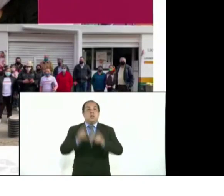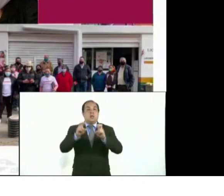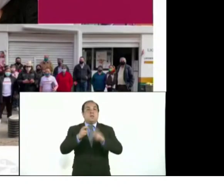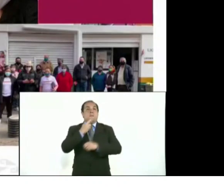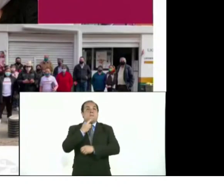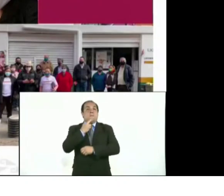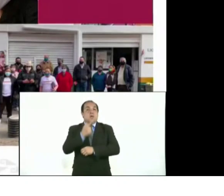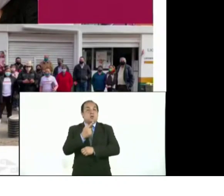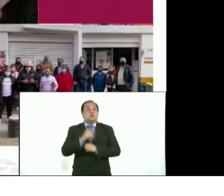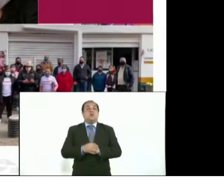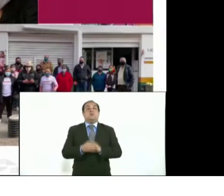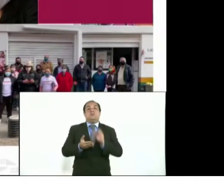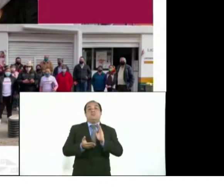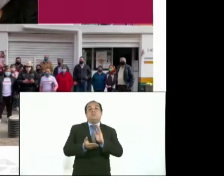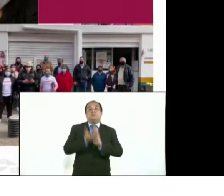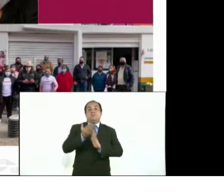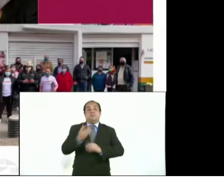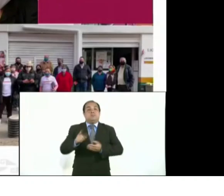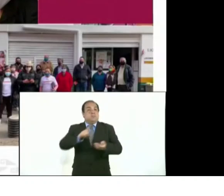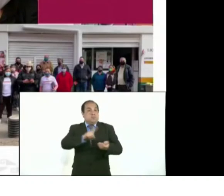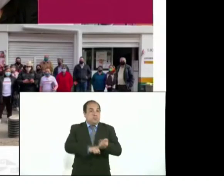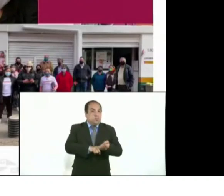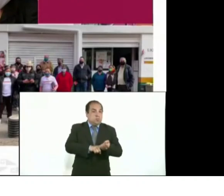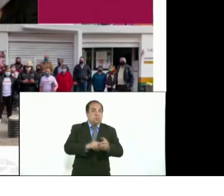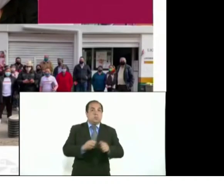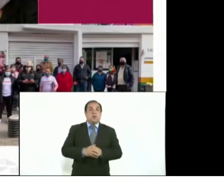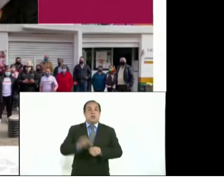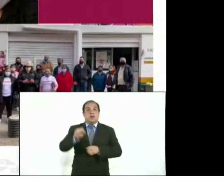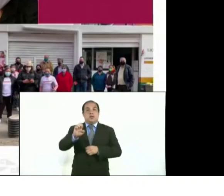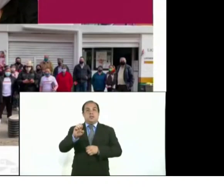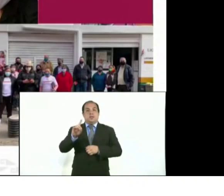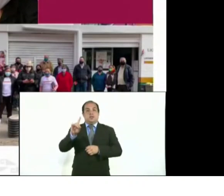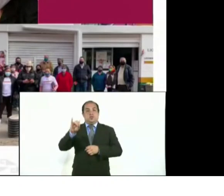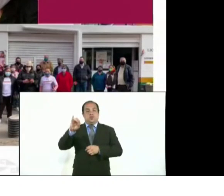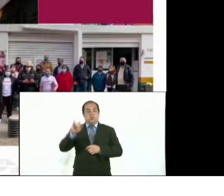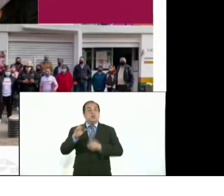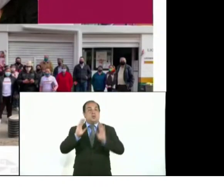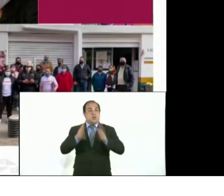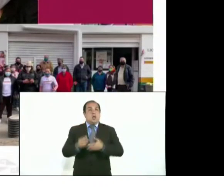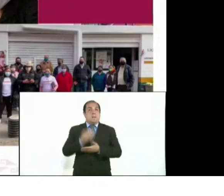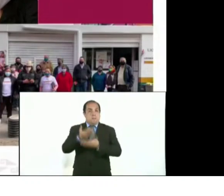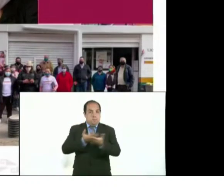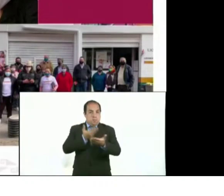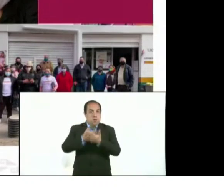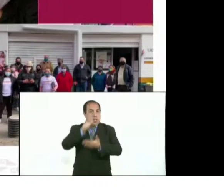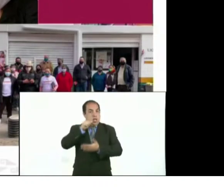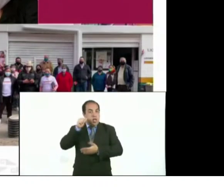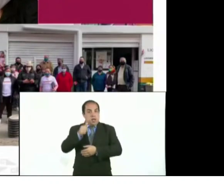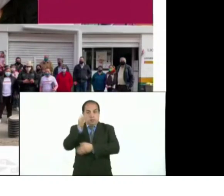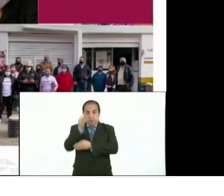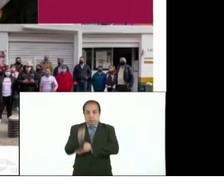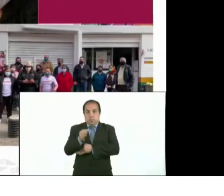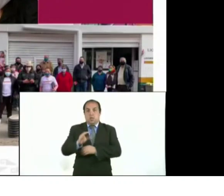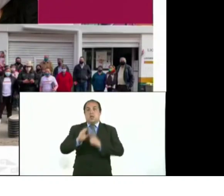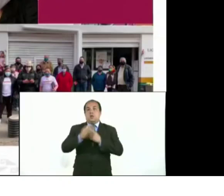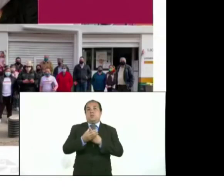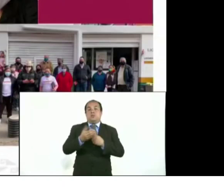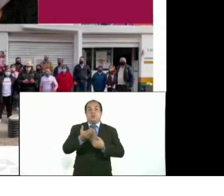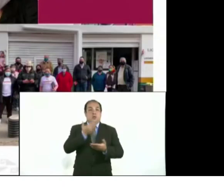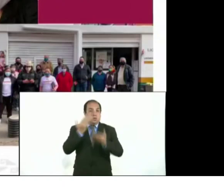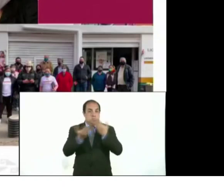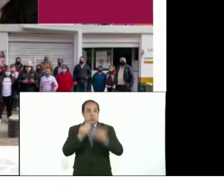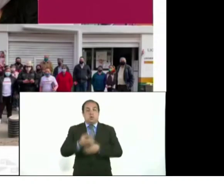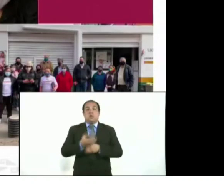mejoramiento y autoconstrucción, la SEDUBI ya propuso y fue aprobado el día de ayer en la Comisión para el Estudio y